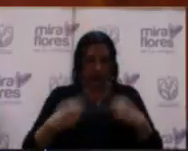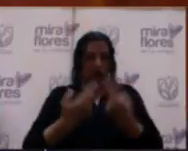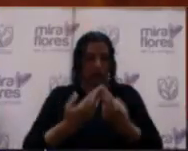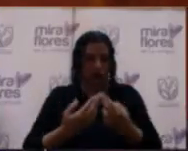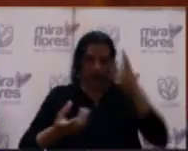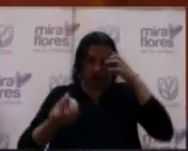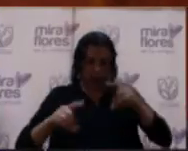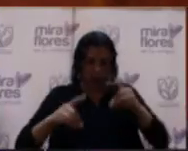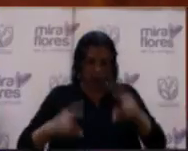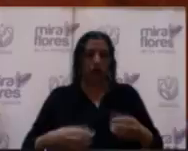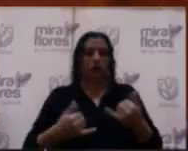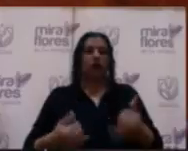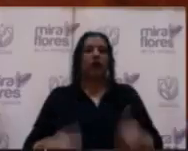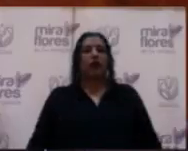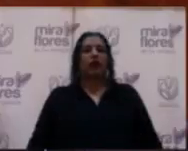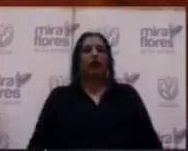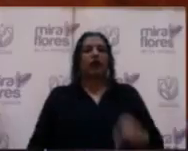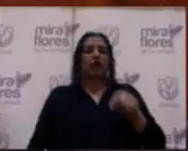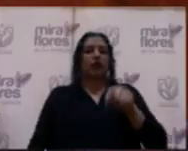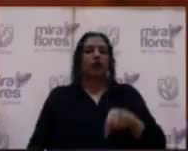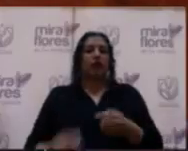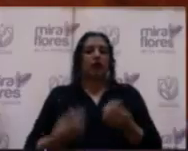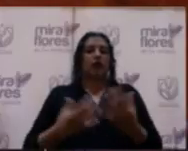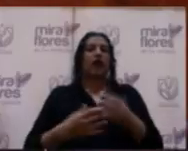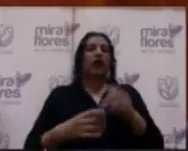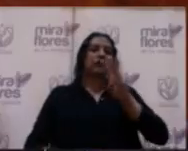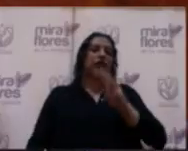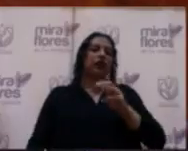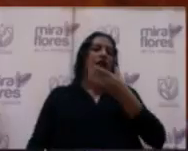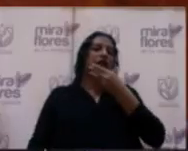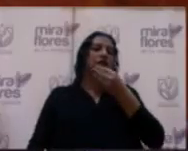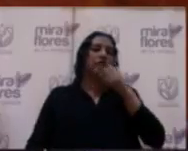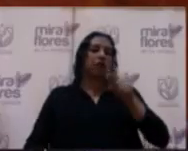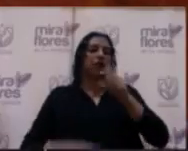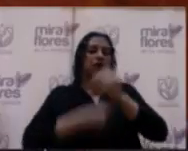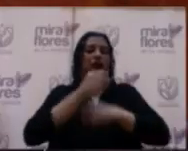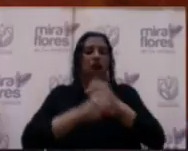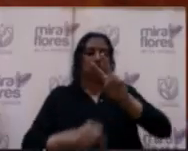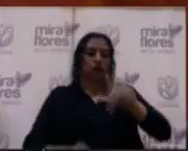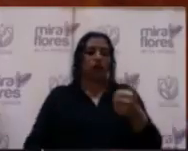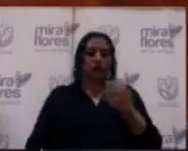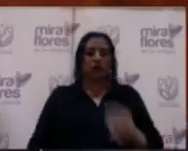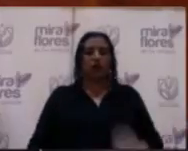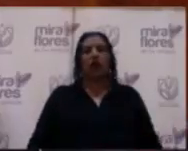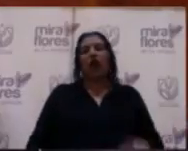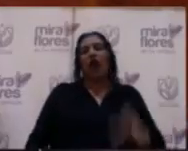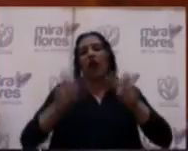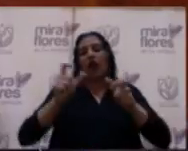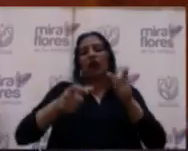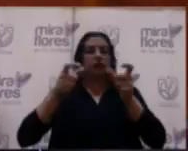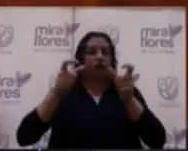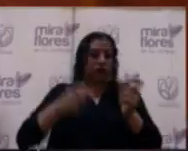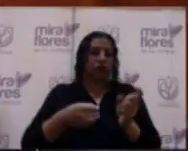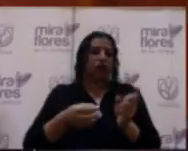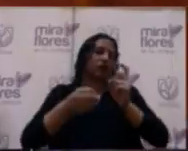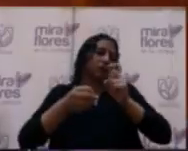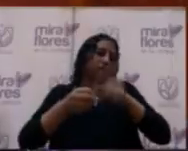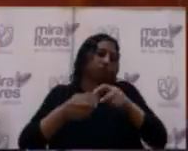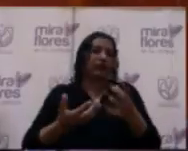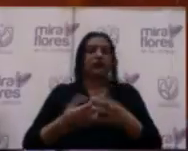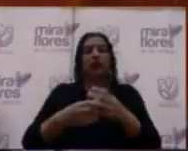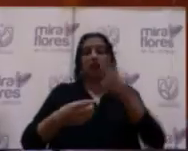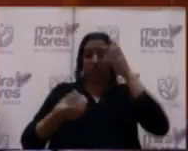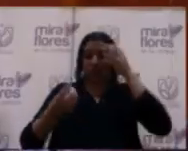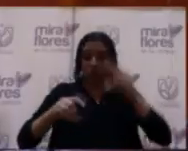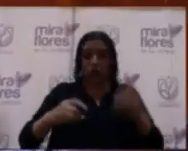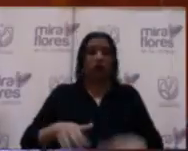acuerdos tomados esta mañana, del día 6 de diciembre del año 2016. Aquellos miembros que estén a favor, sírvanse expresarlo en señal